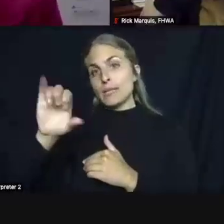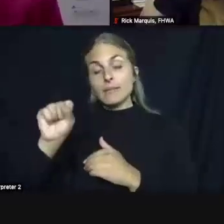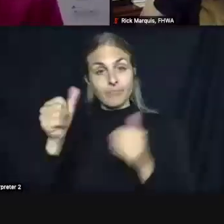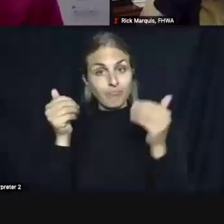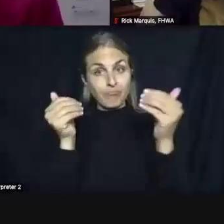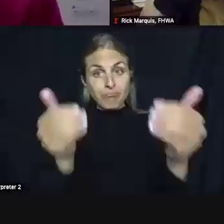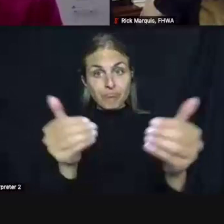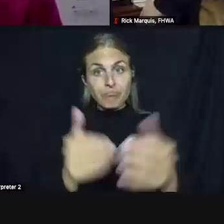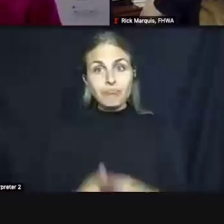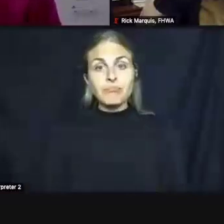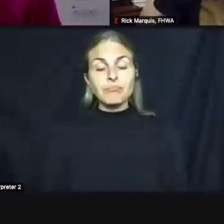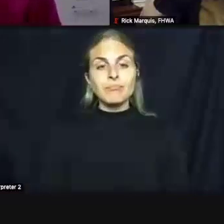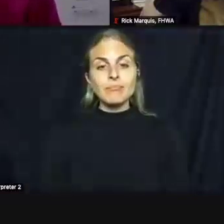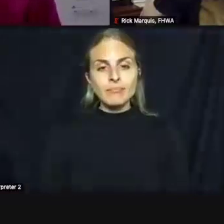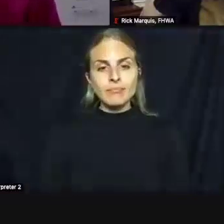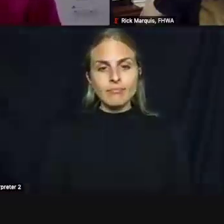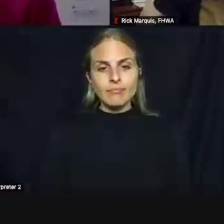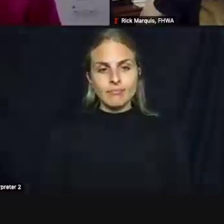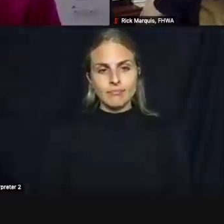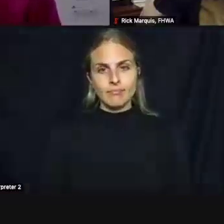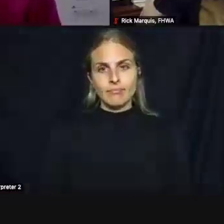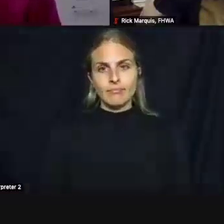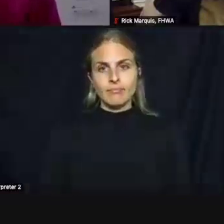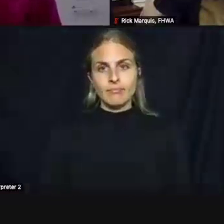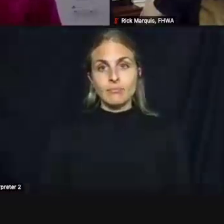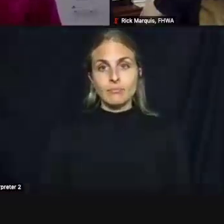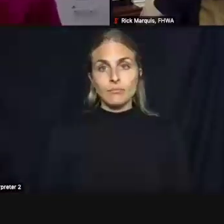Mitch Lewis.